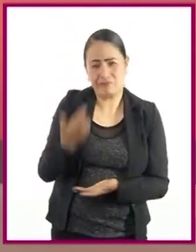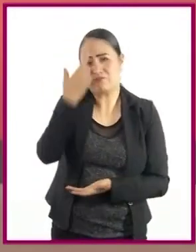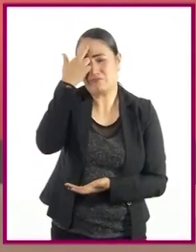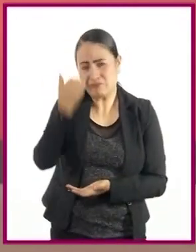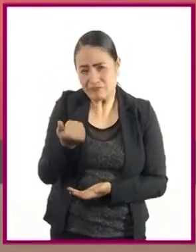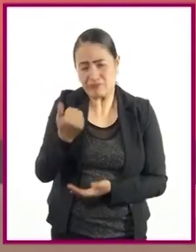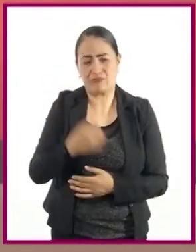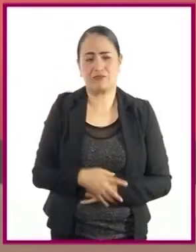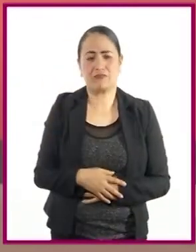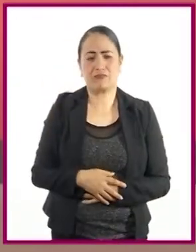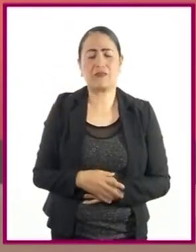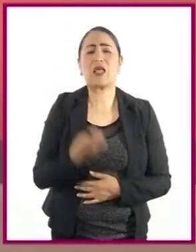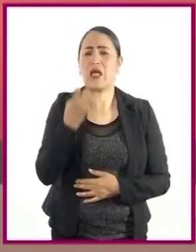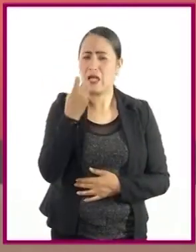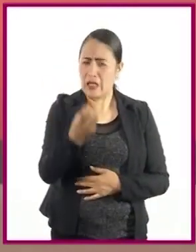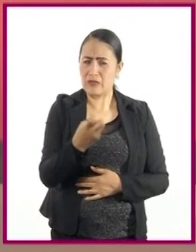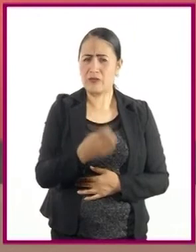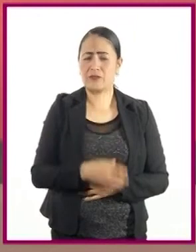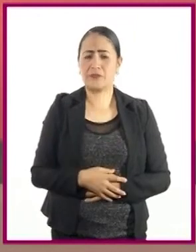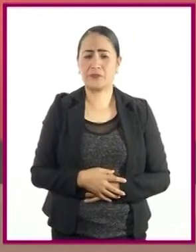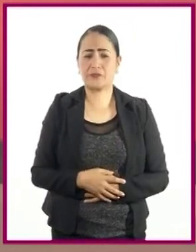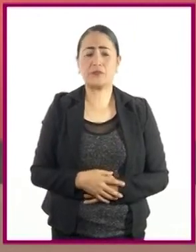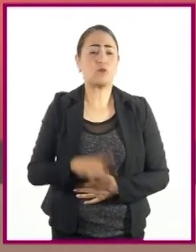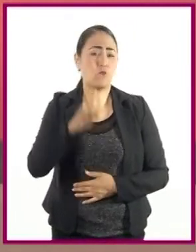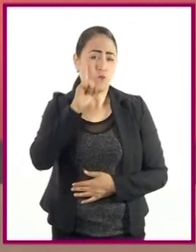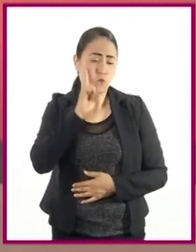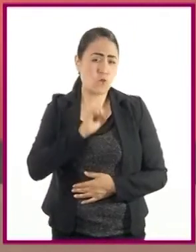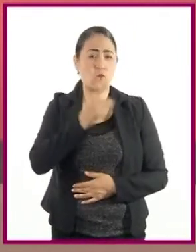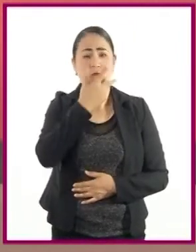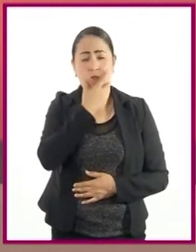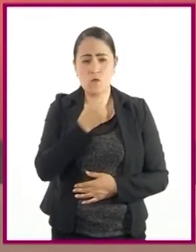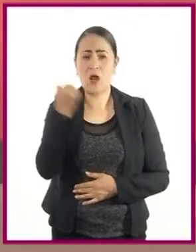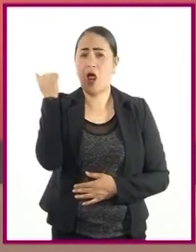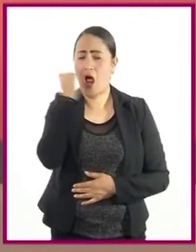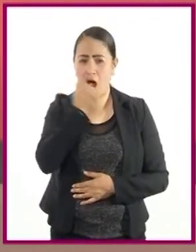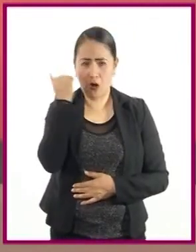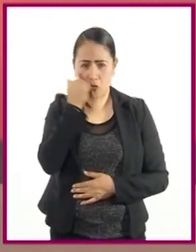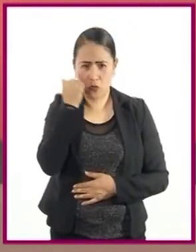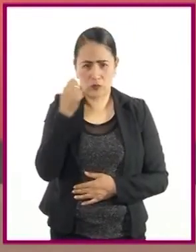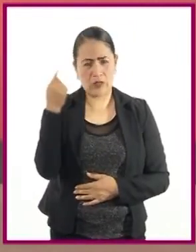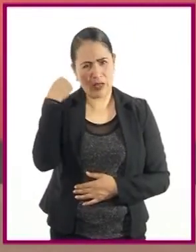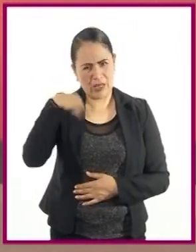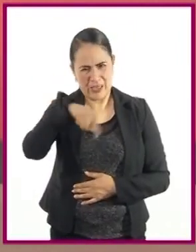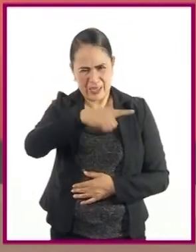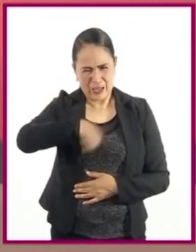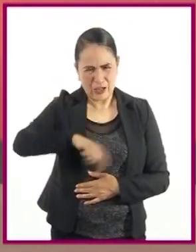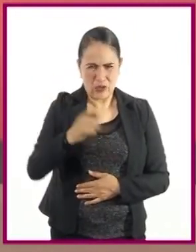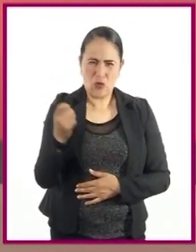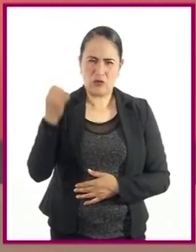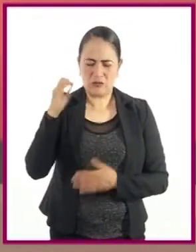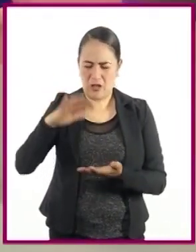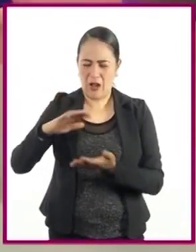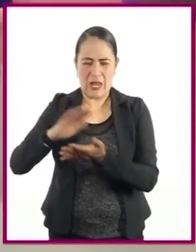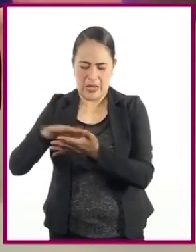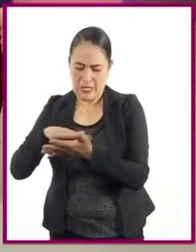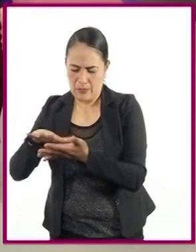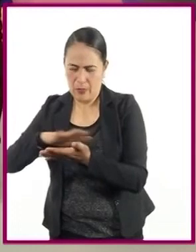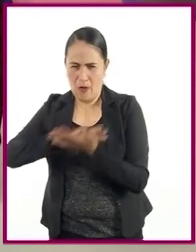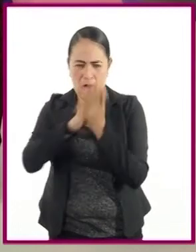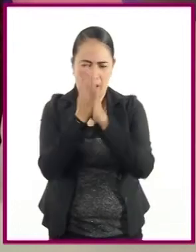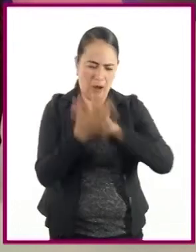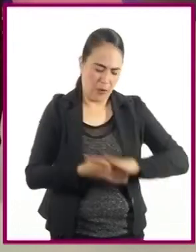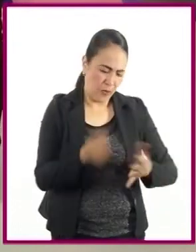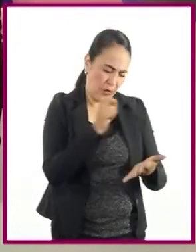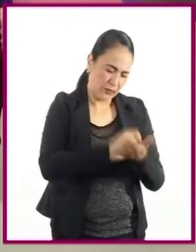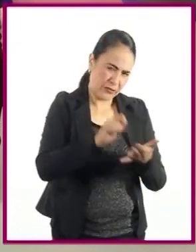más puede ser logrado por las alumnas y alumnos dentro de una adaptación a un guión teatral, entrando